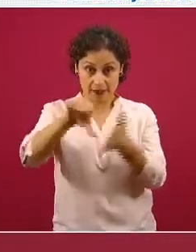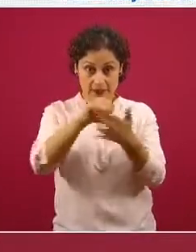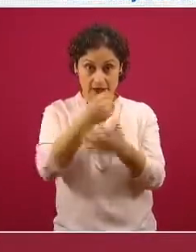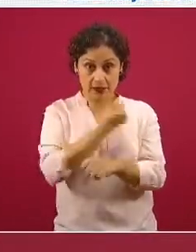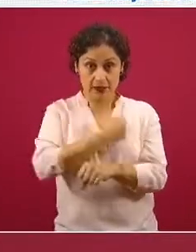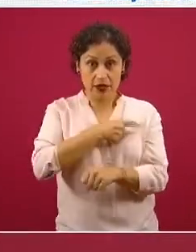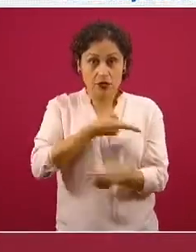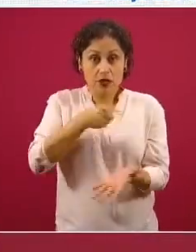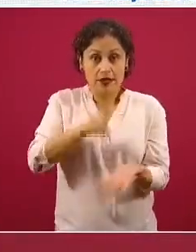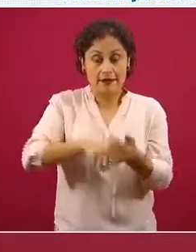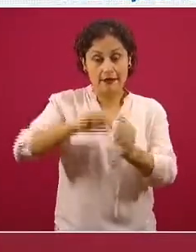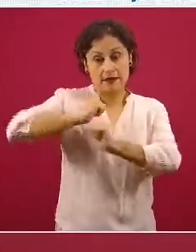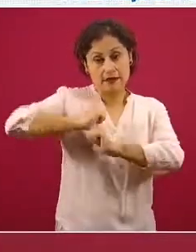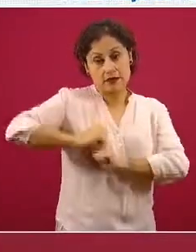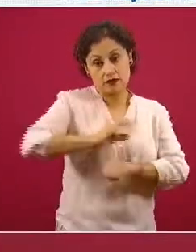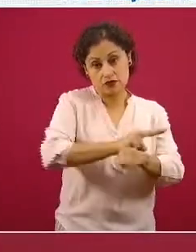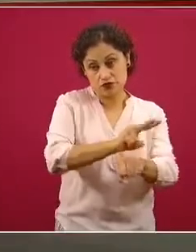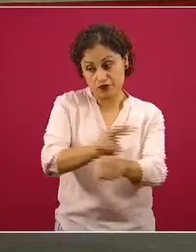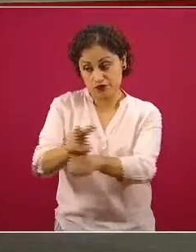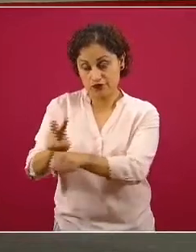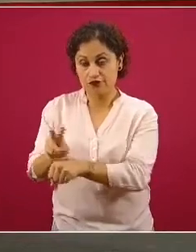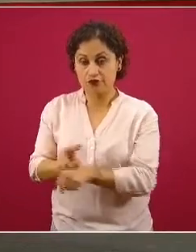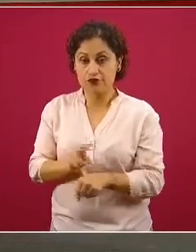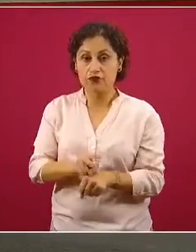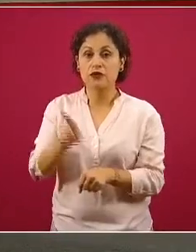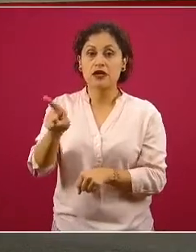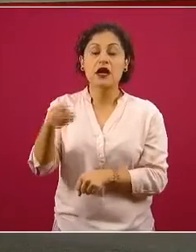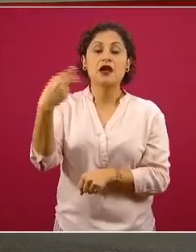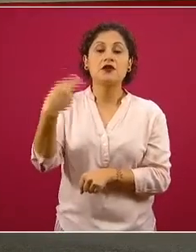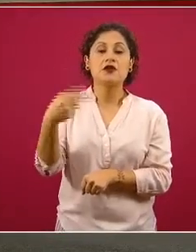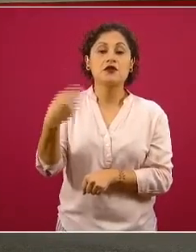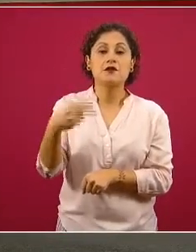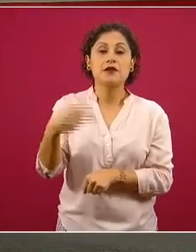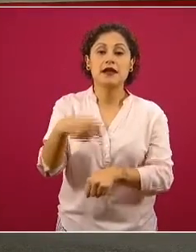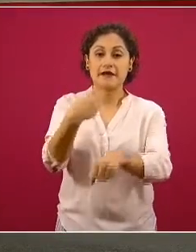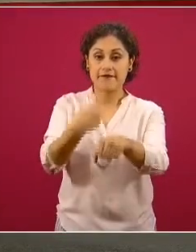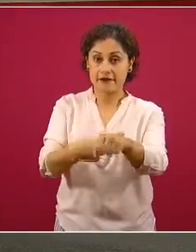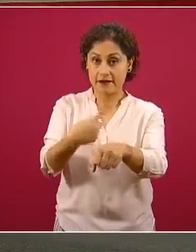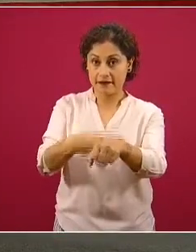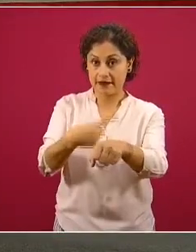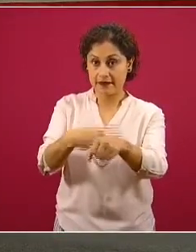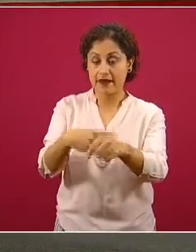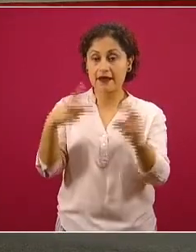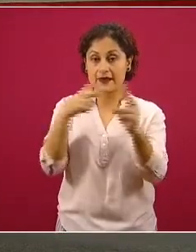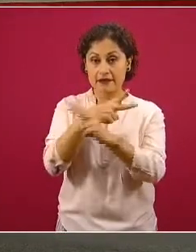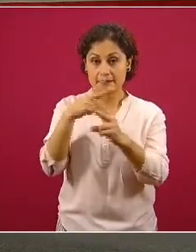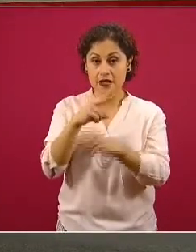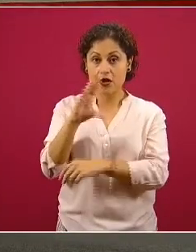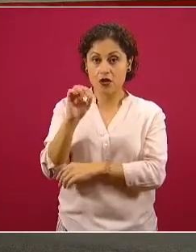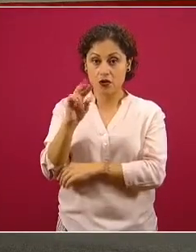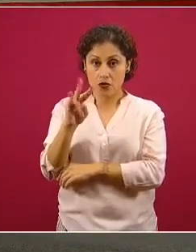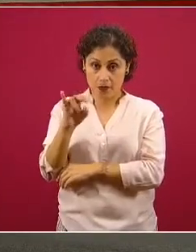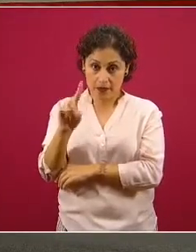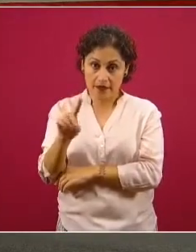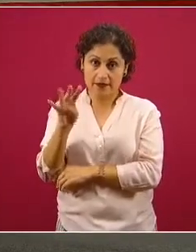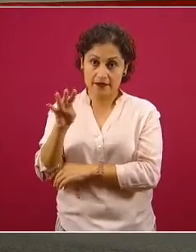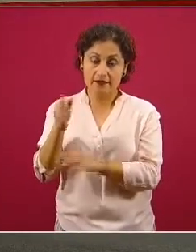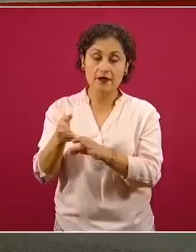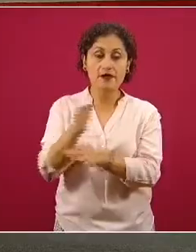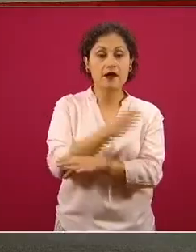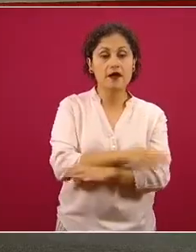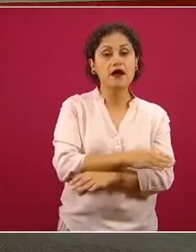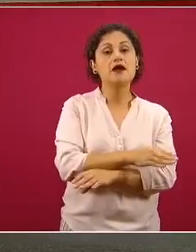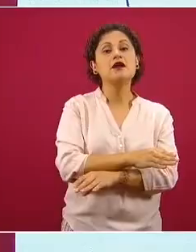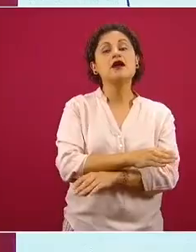ahora se llaman de enfermedad respiratoria. Esto fue a partir de COVID, hasta antes de COVID se llamaban unidades de salud monitoras de